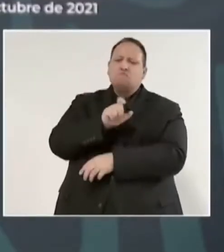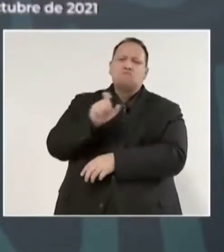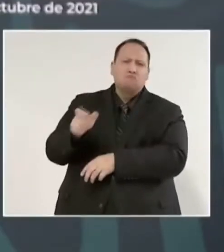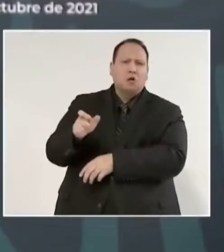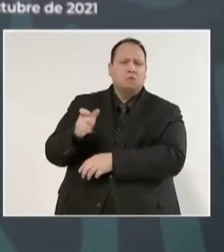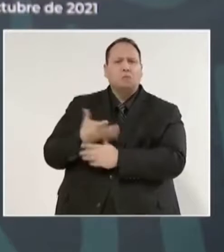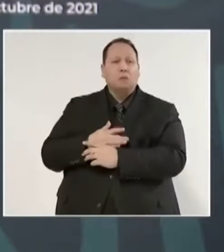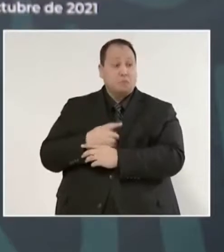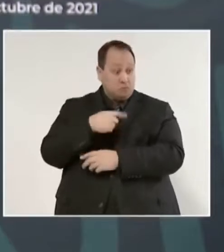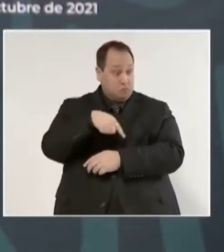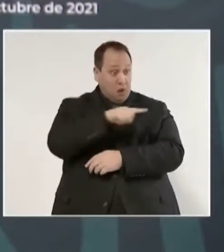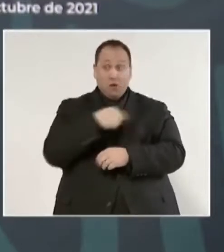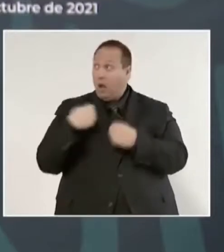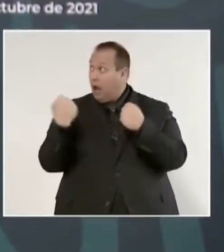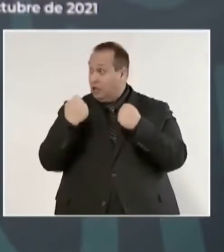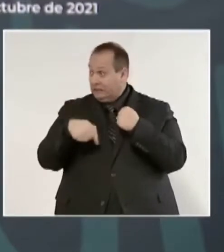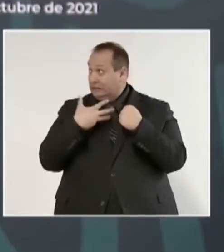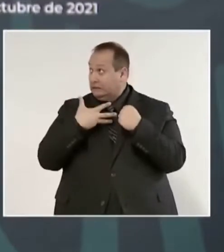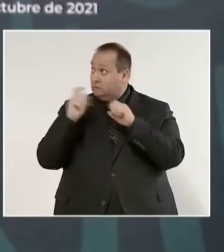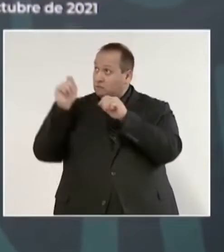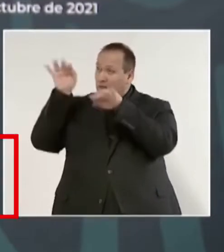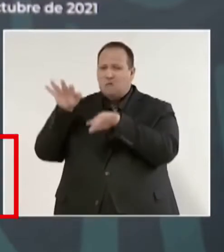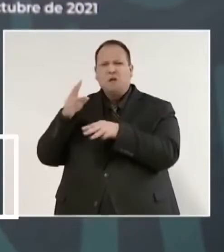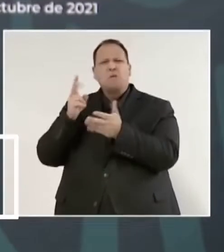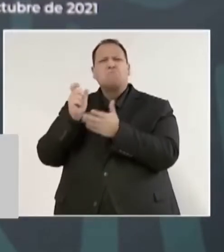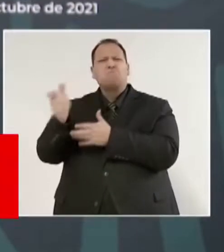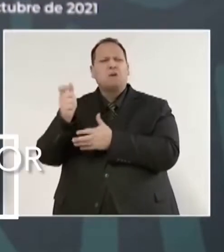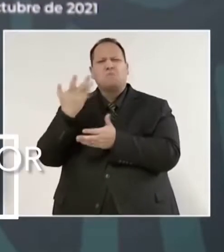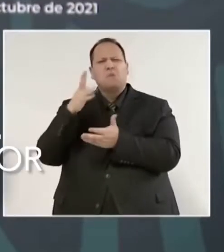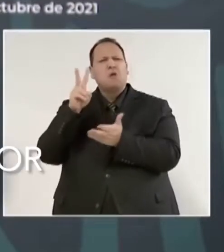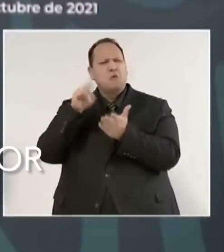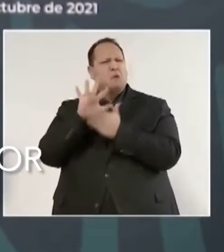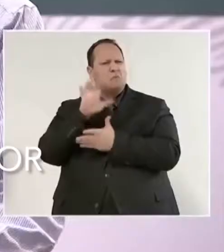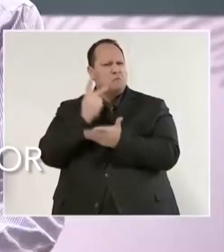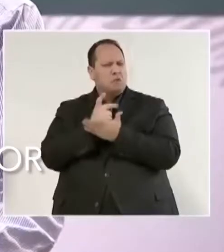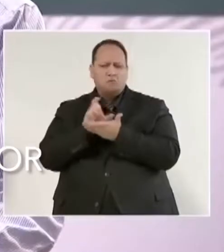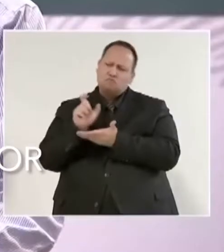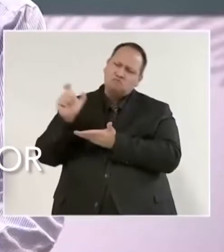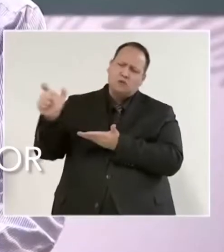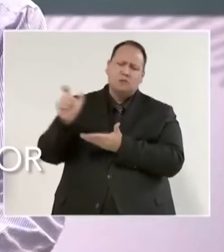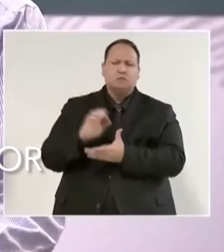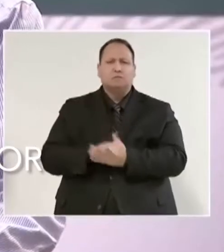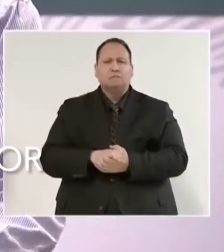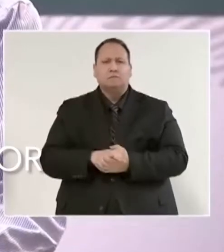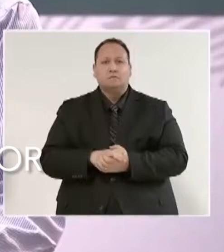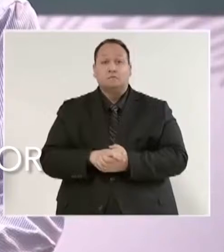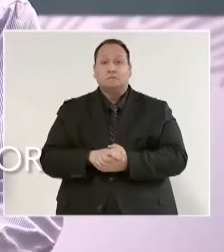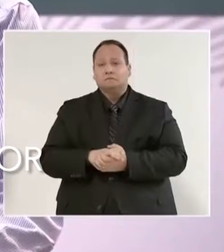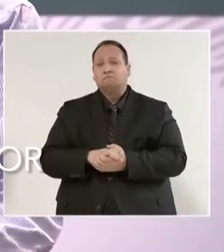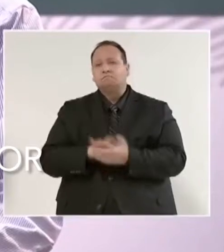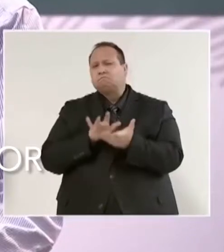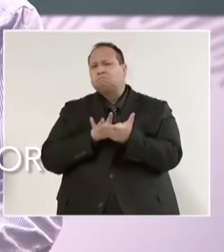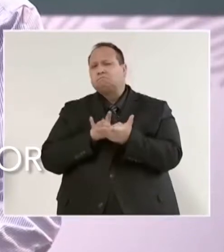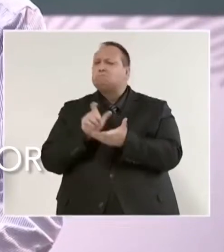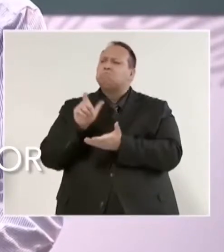los que tienen estos carros de alrededor de 2.500 pesos es una cooperación